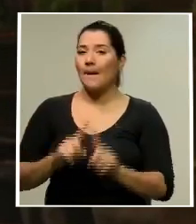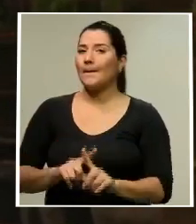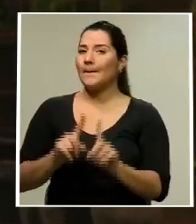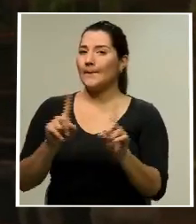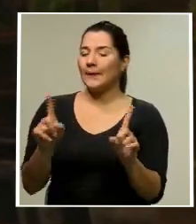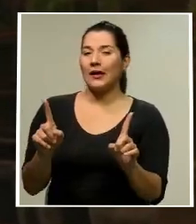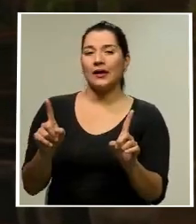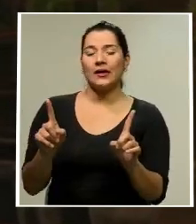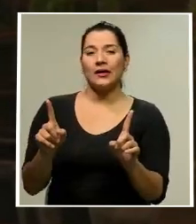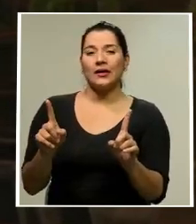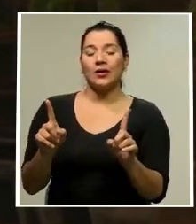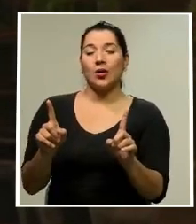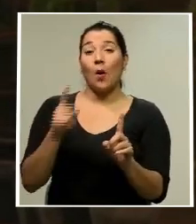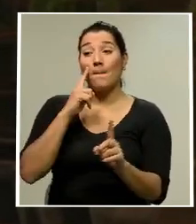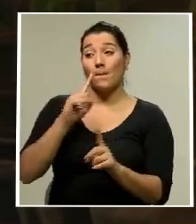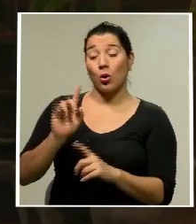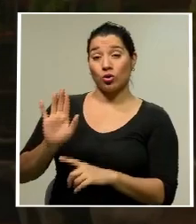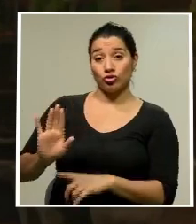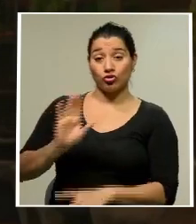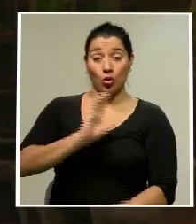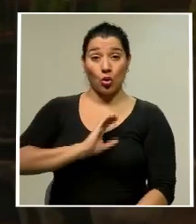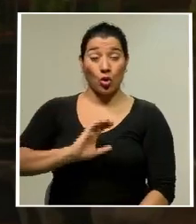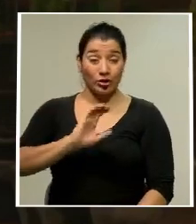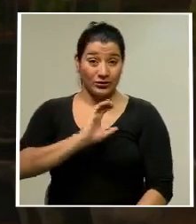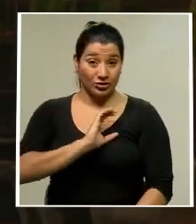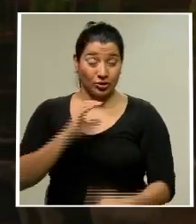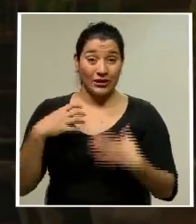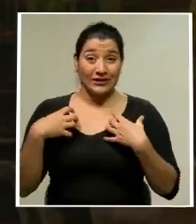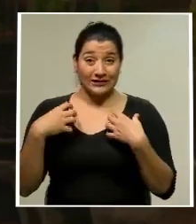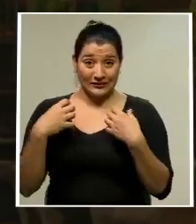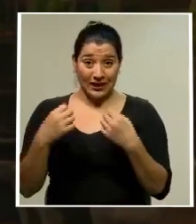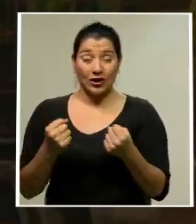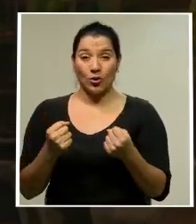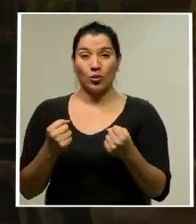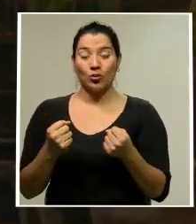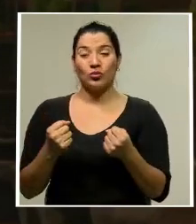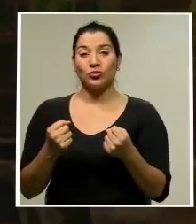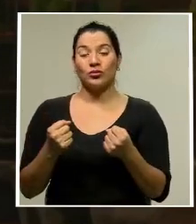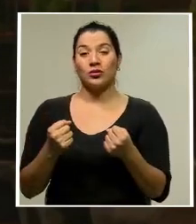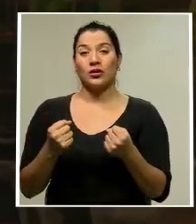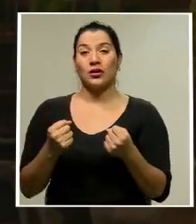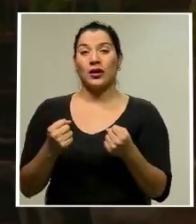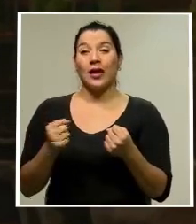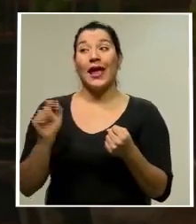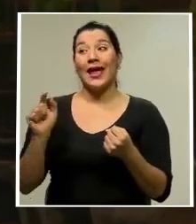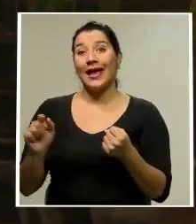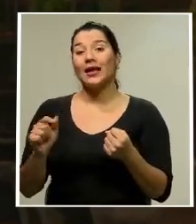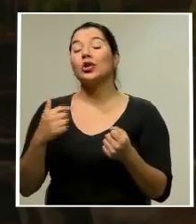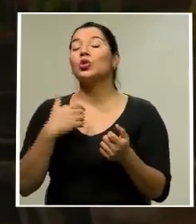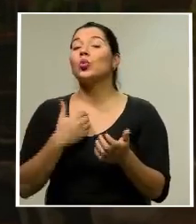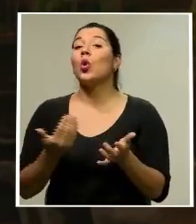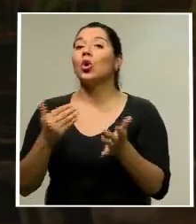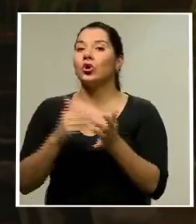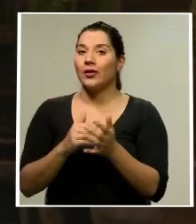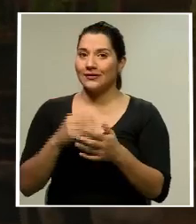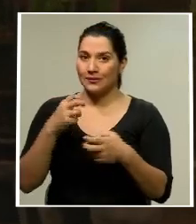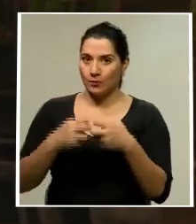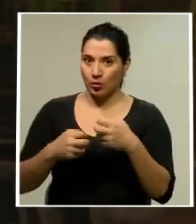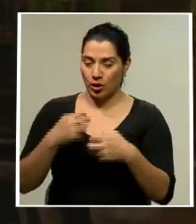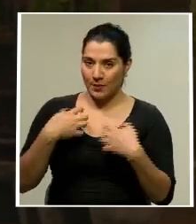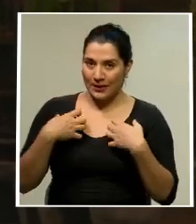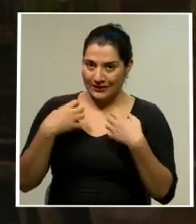embargo, por su condición de salud, ya posterior al COVID, tuvo nuevos problemas de salud